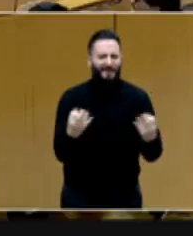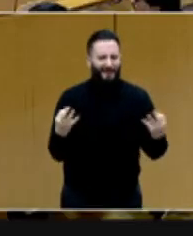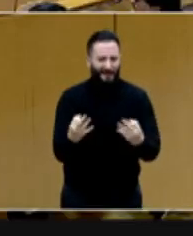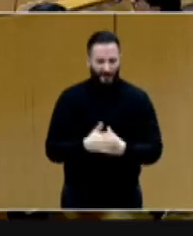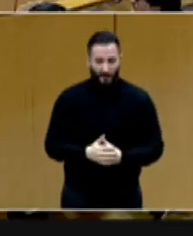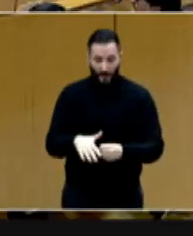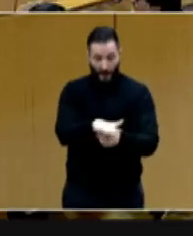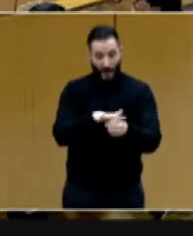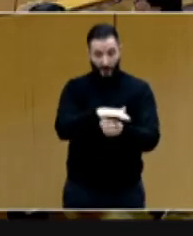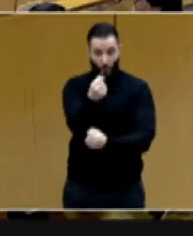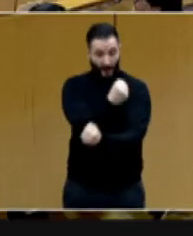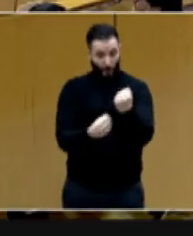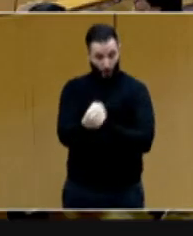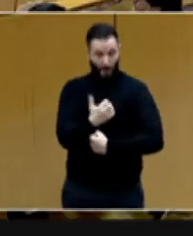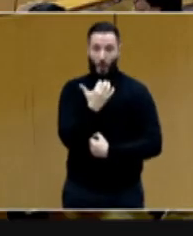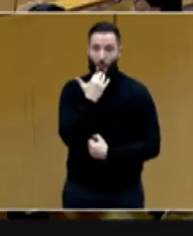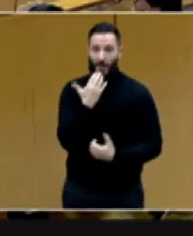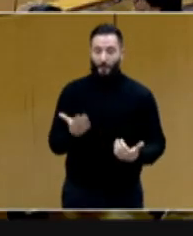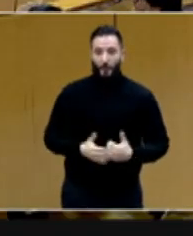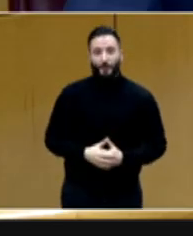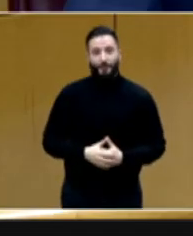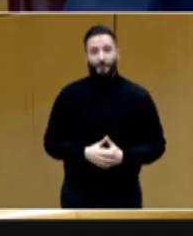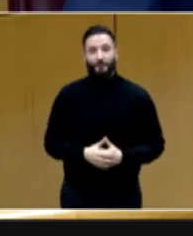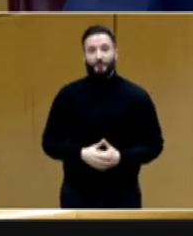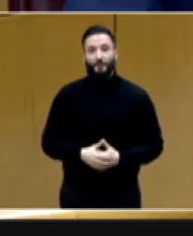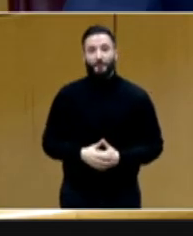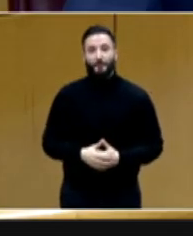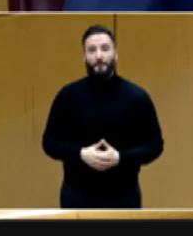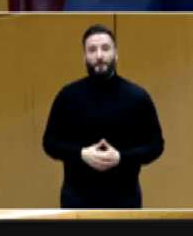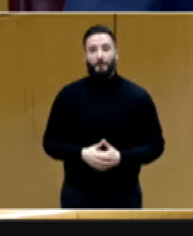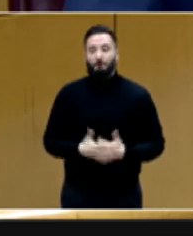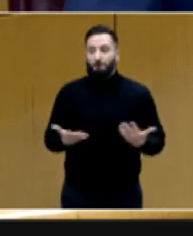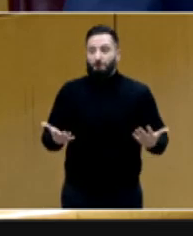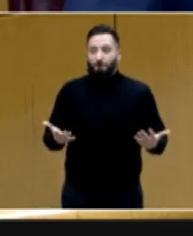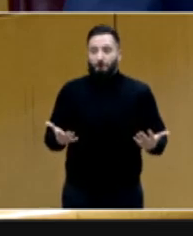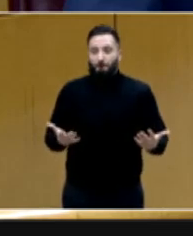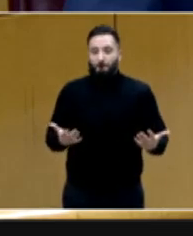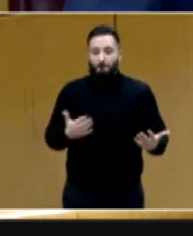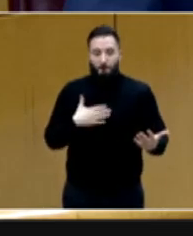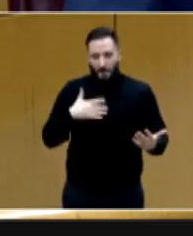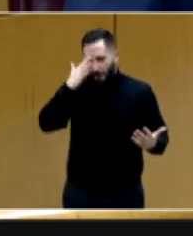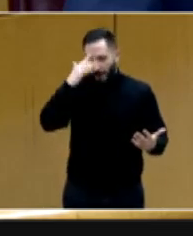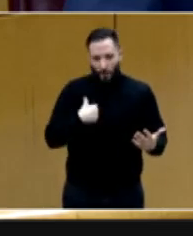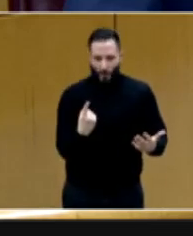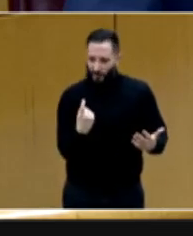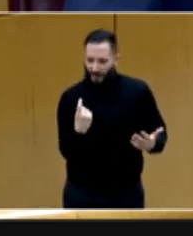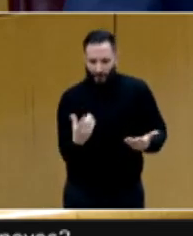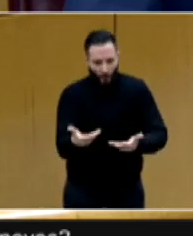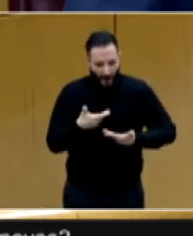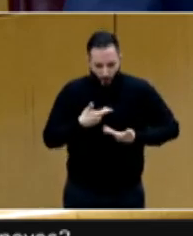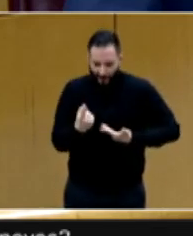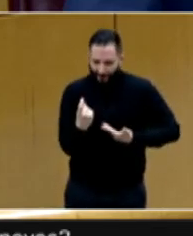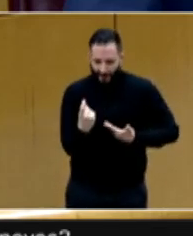en el ámbito económico porque Bueno yo las necesito Necesito ayuda para